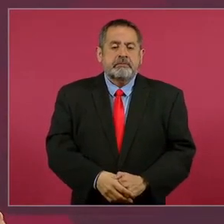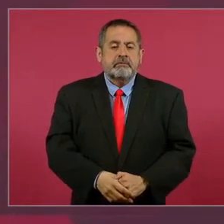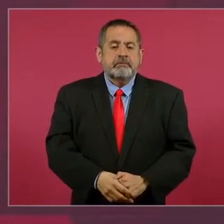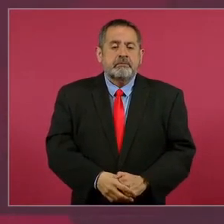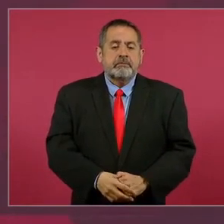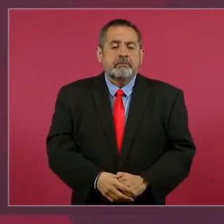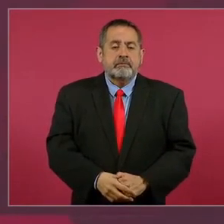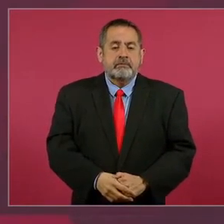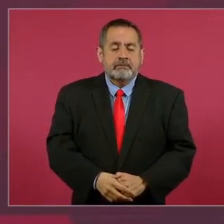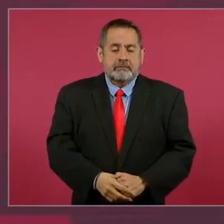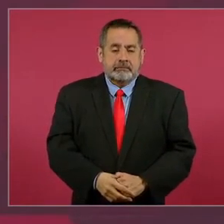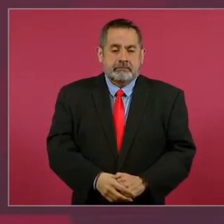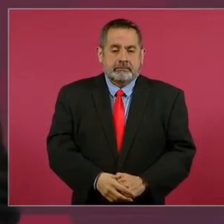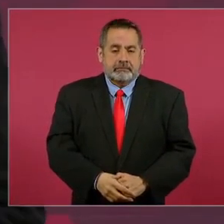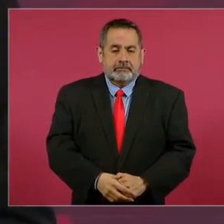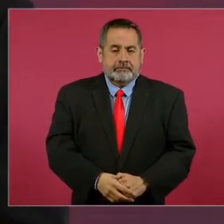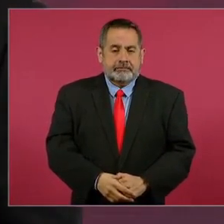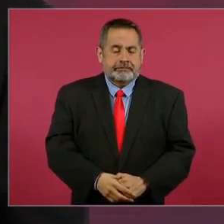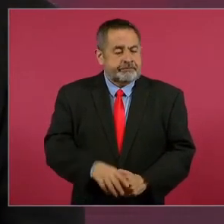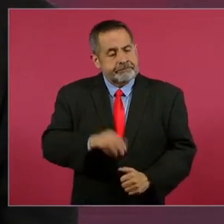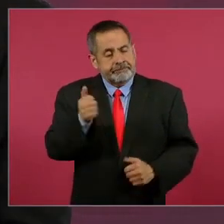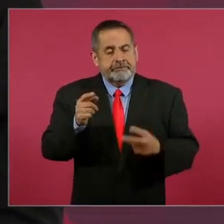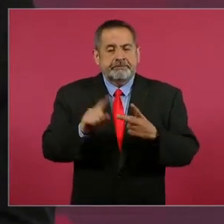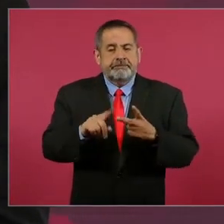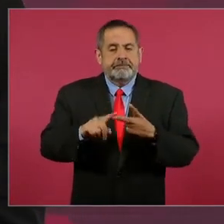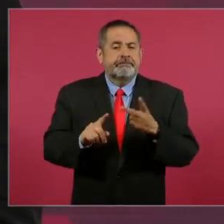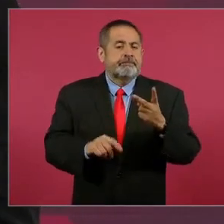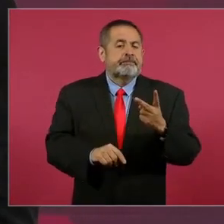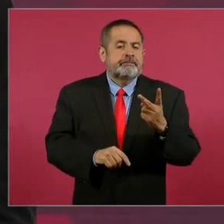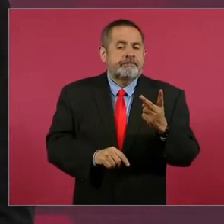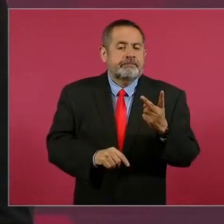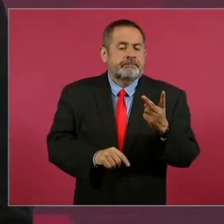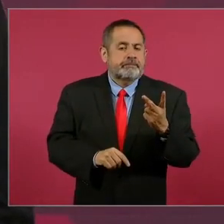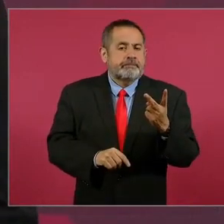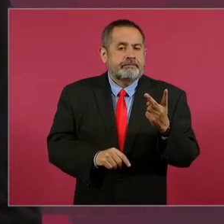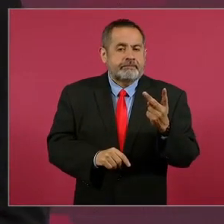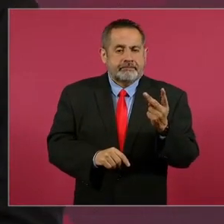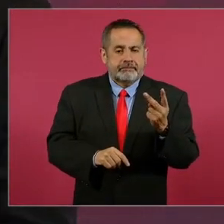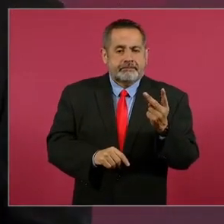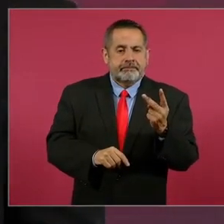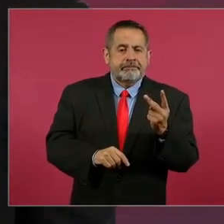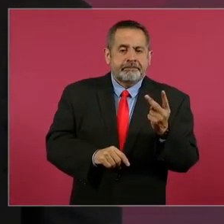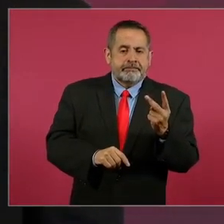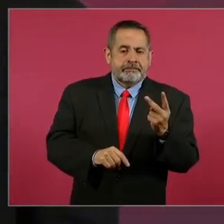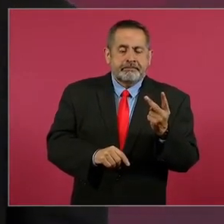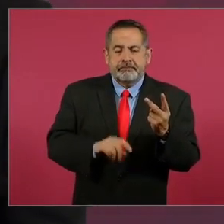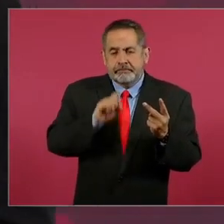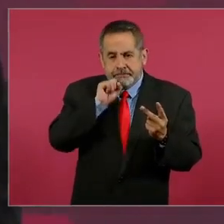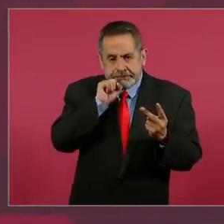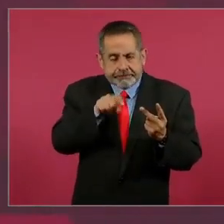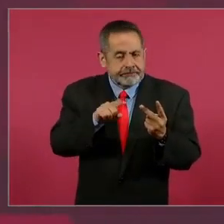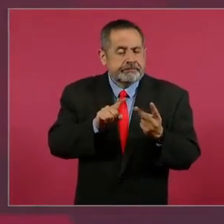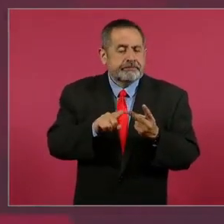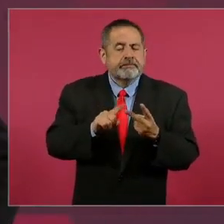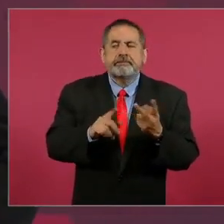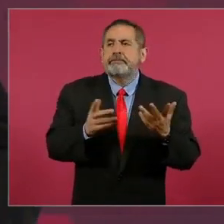Y lo otro, pues, tiene que ver también